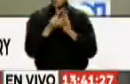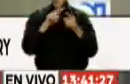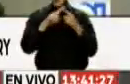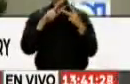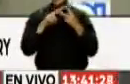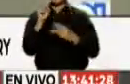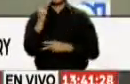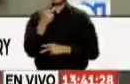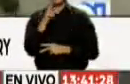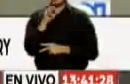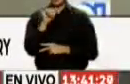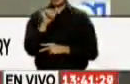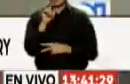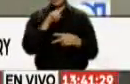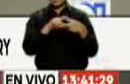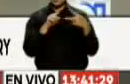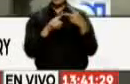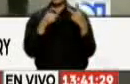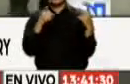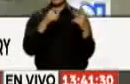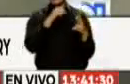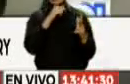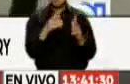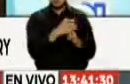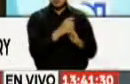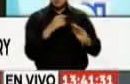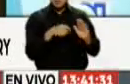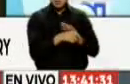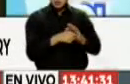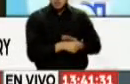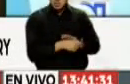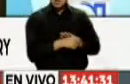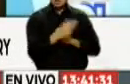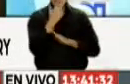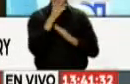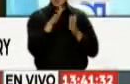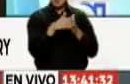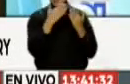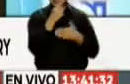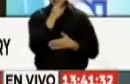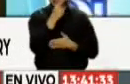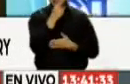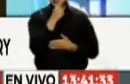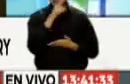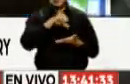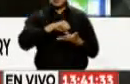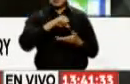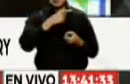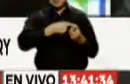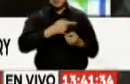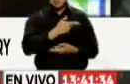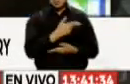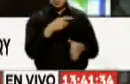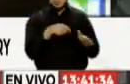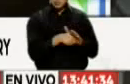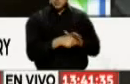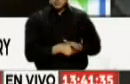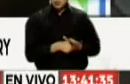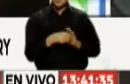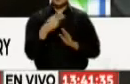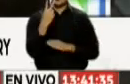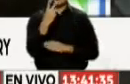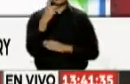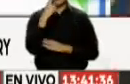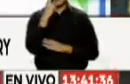alias Cherry. Los cargos serán por el secuestro y asesinato de los tres periodistas de Diario El Comercio de la ciudad de Quito, el homicidio de la pareja de